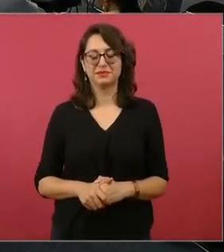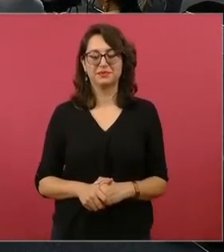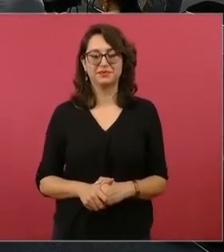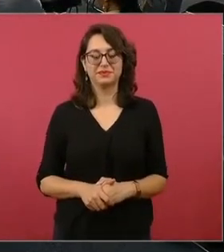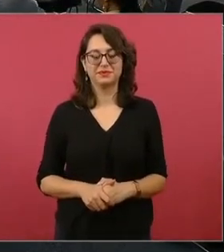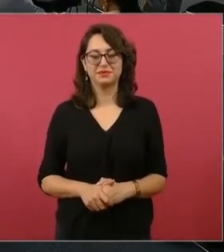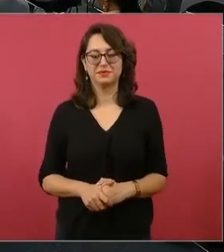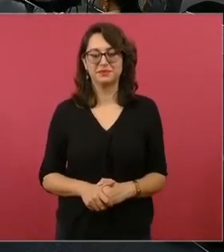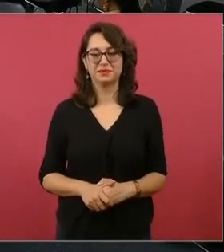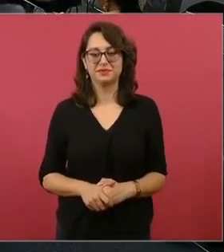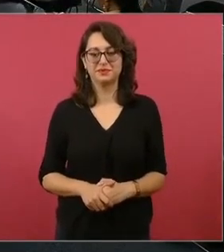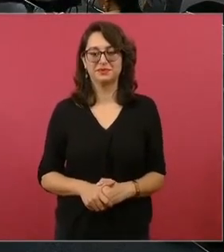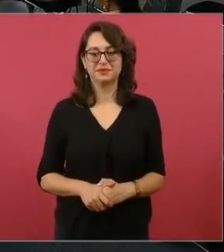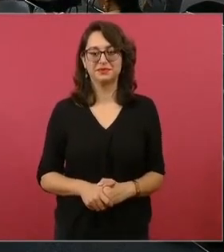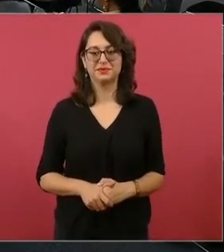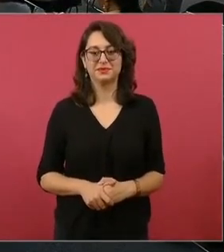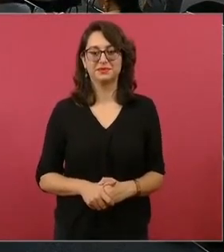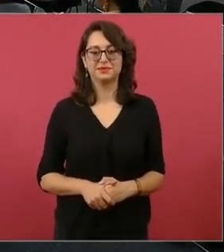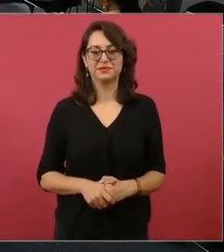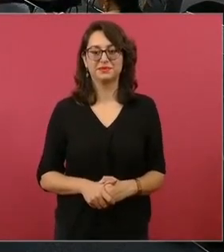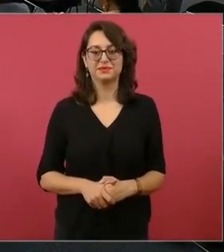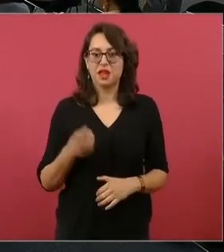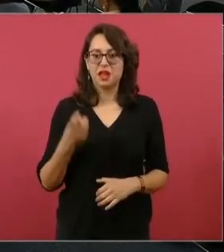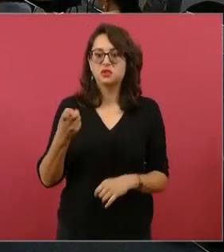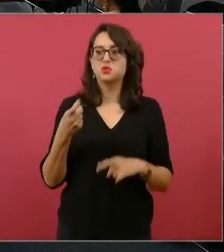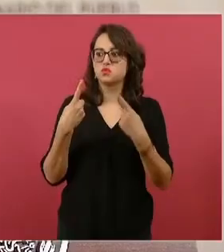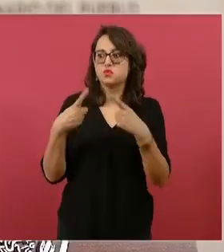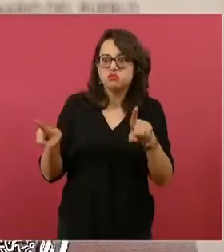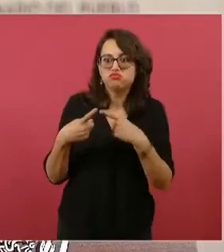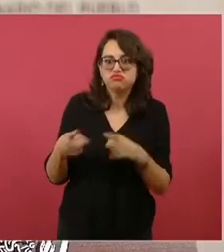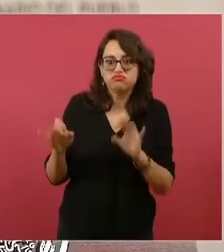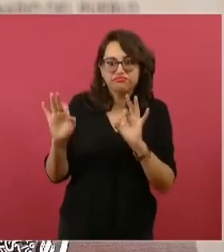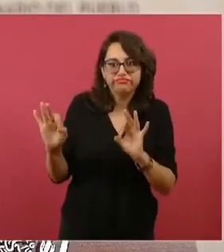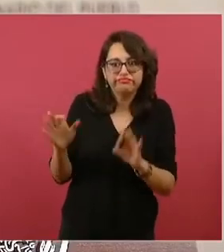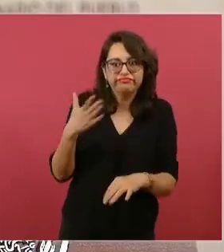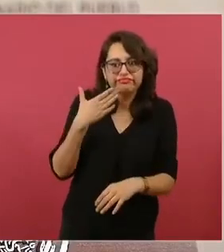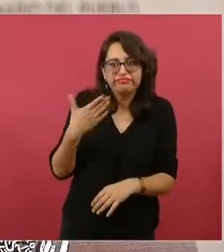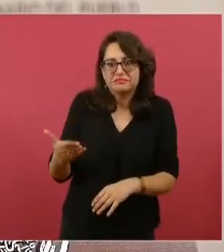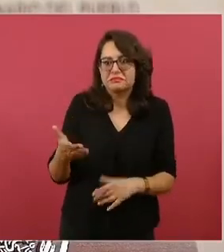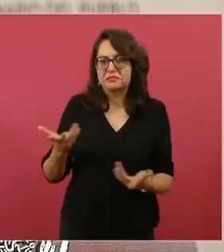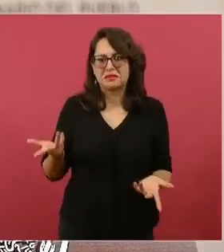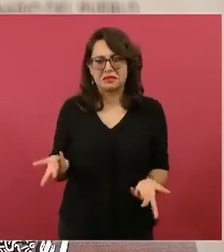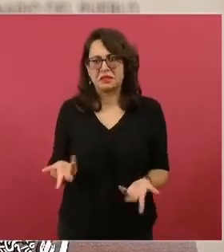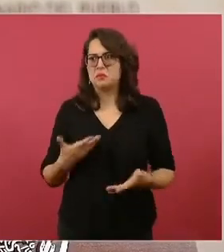¿y por qué no esa música?